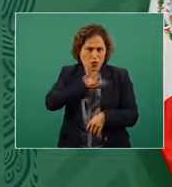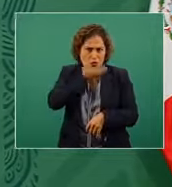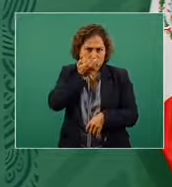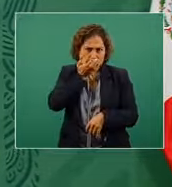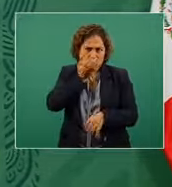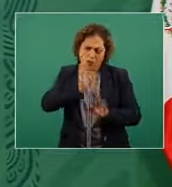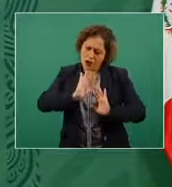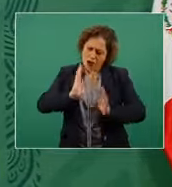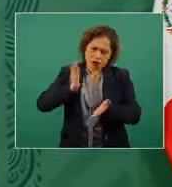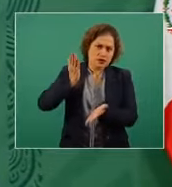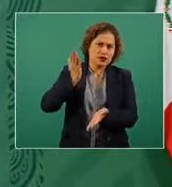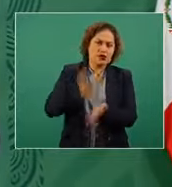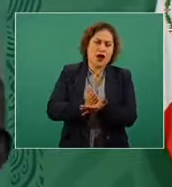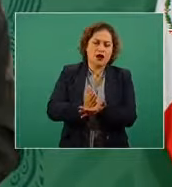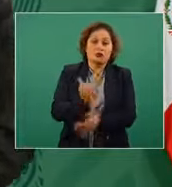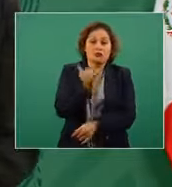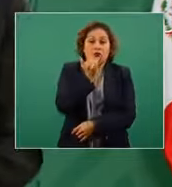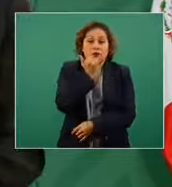A mí no me pagan